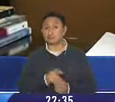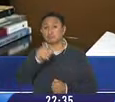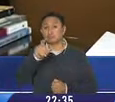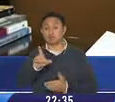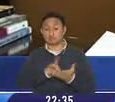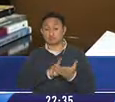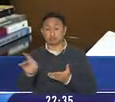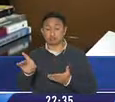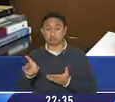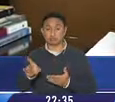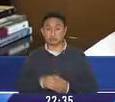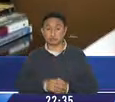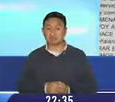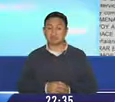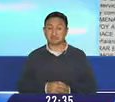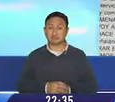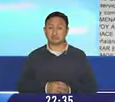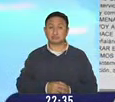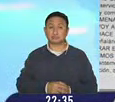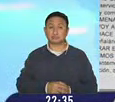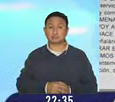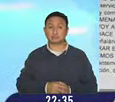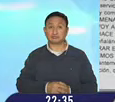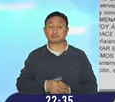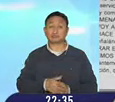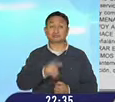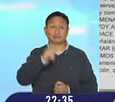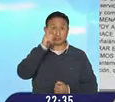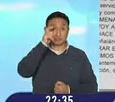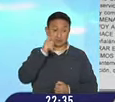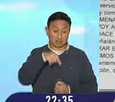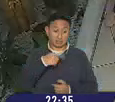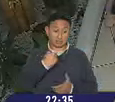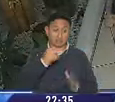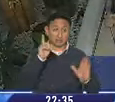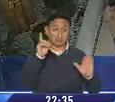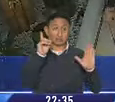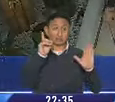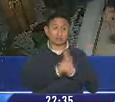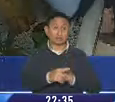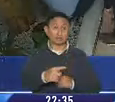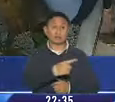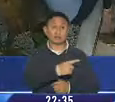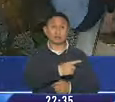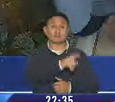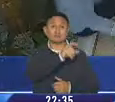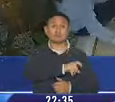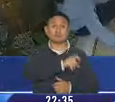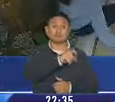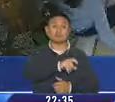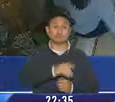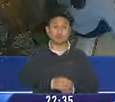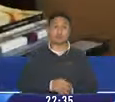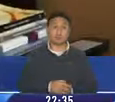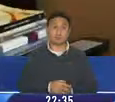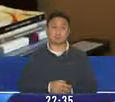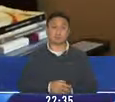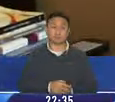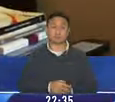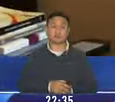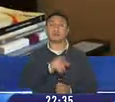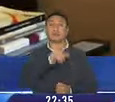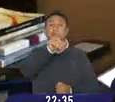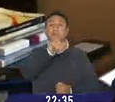de remoción o de suspensión. Sin embargo, en la Fiscalía ya se asentó una denuncia por parte de las personas afectadas. La persona